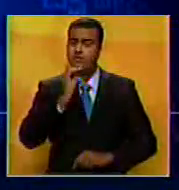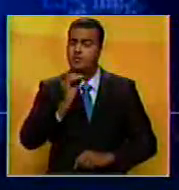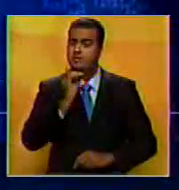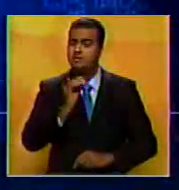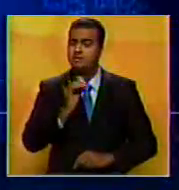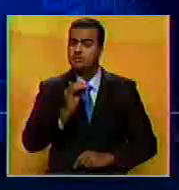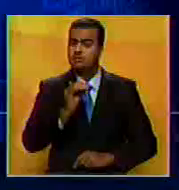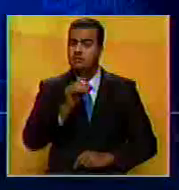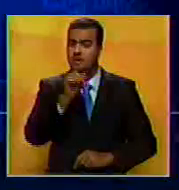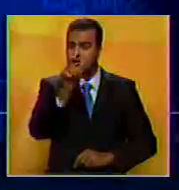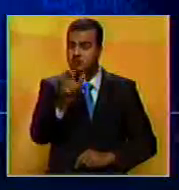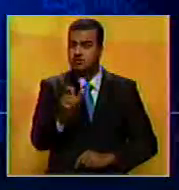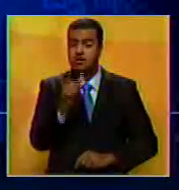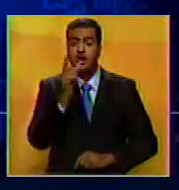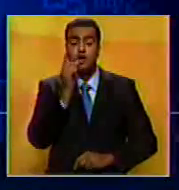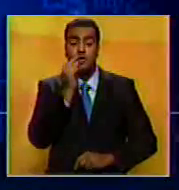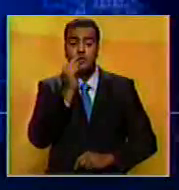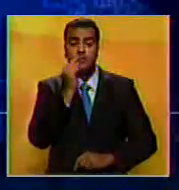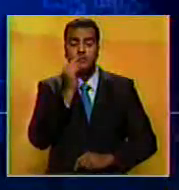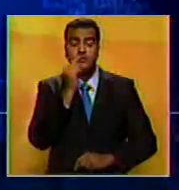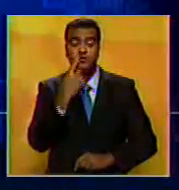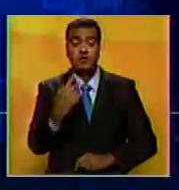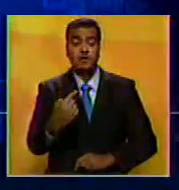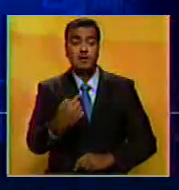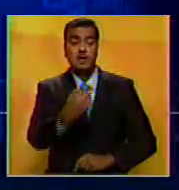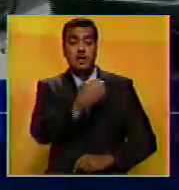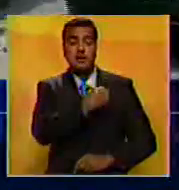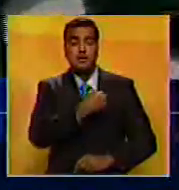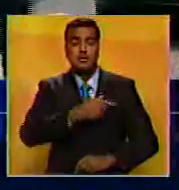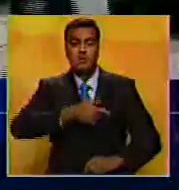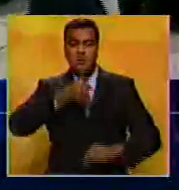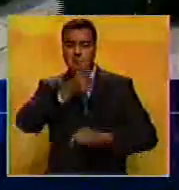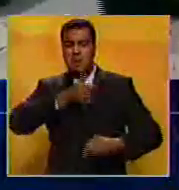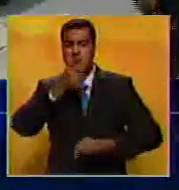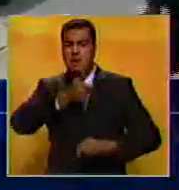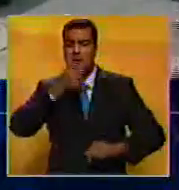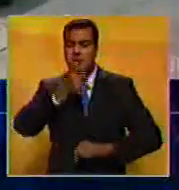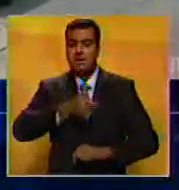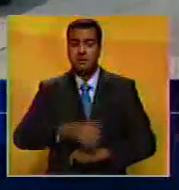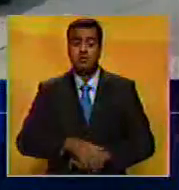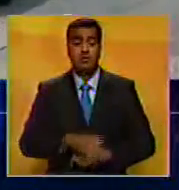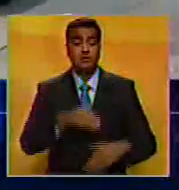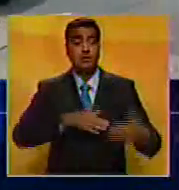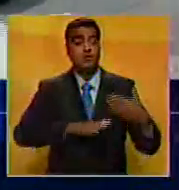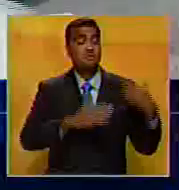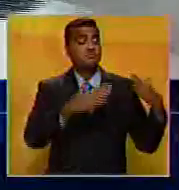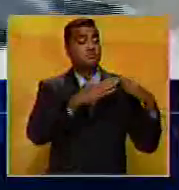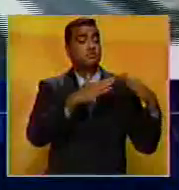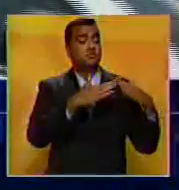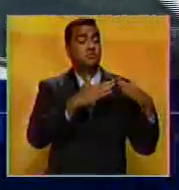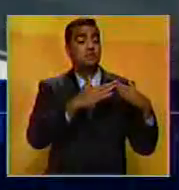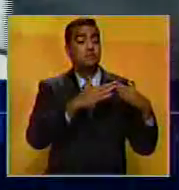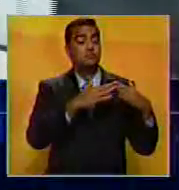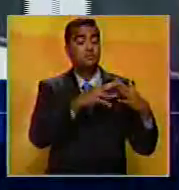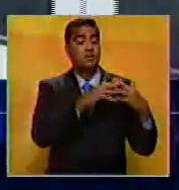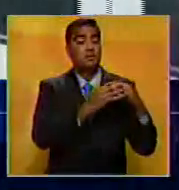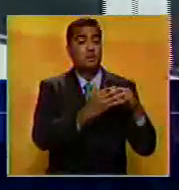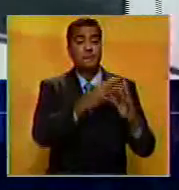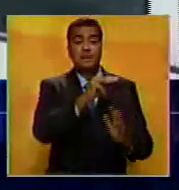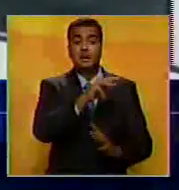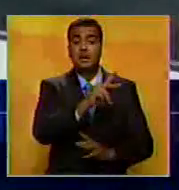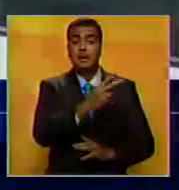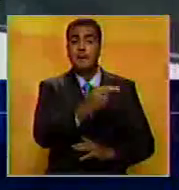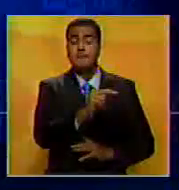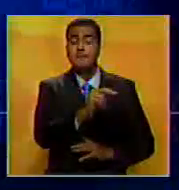preliminar, Cristian Humberto Ochoa Soriano resultó herido por varios disparos cuando salía de su residencia ubicada en la parroquia Miguel